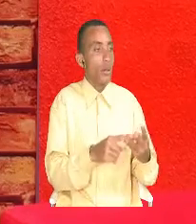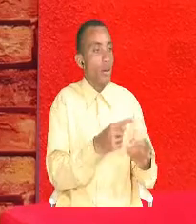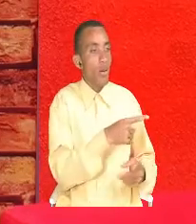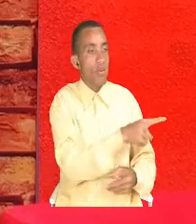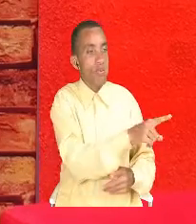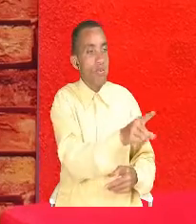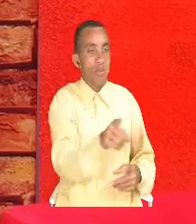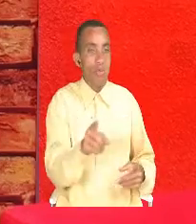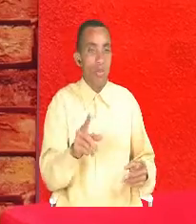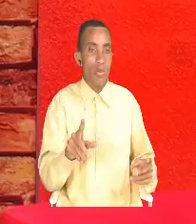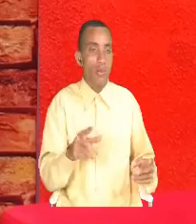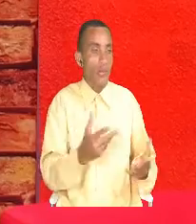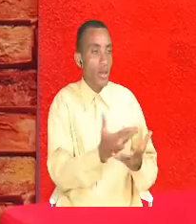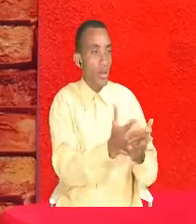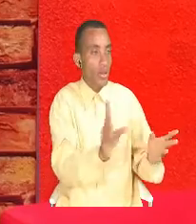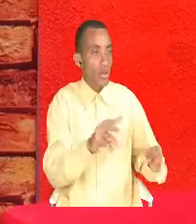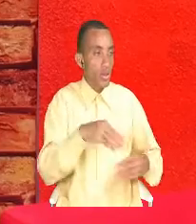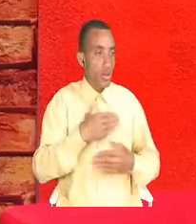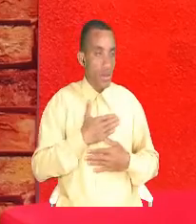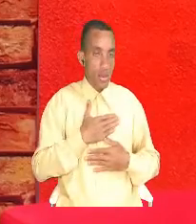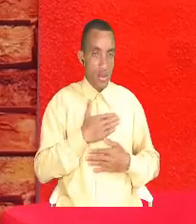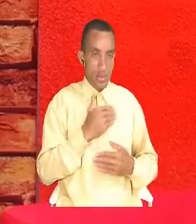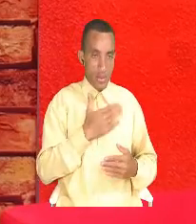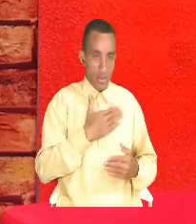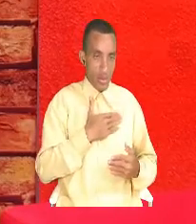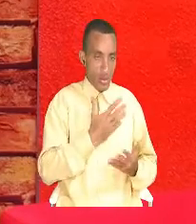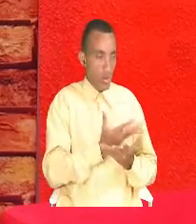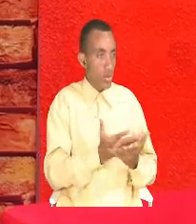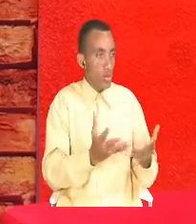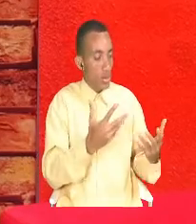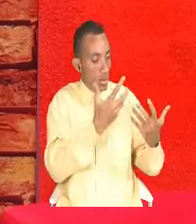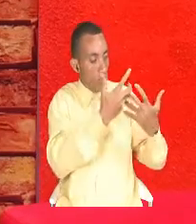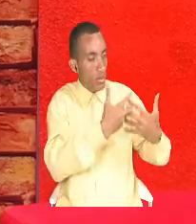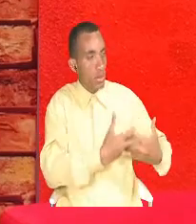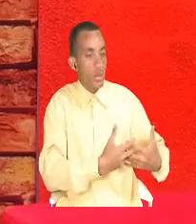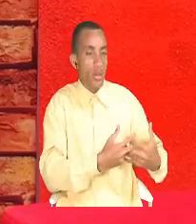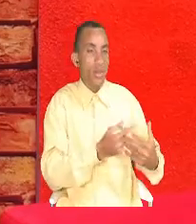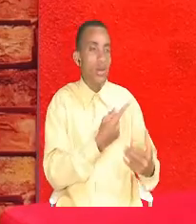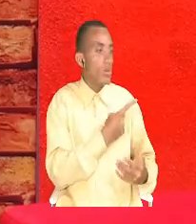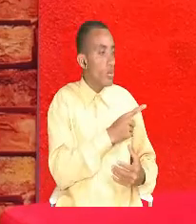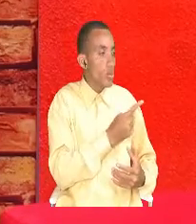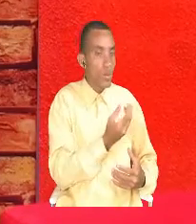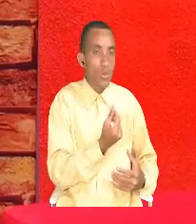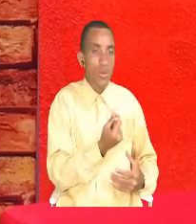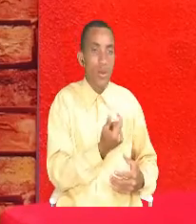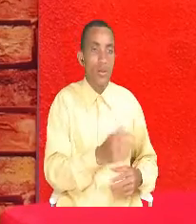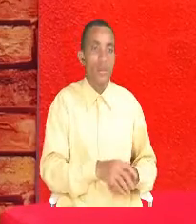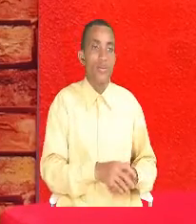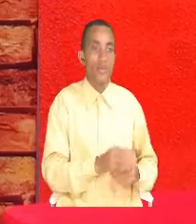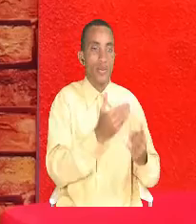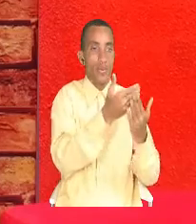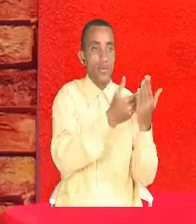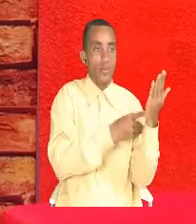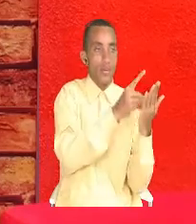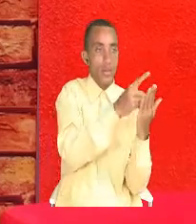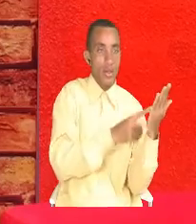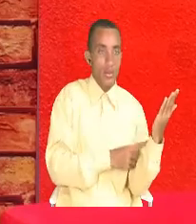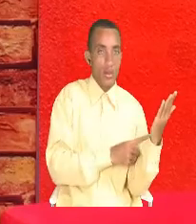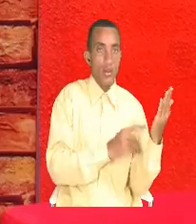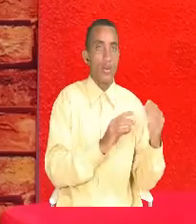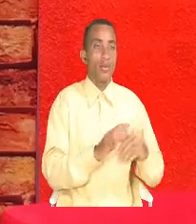la cantidad de acciones, esto como mínimo o como más o menos pues es lo que debe contener este documento. Con este